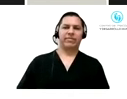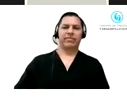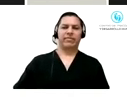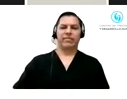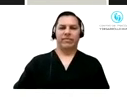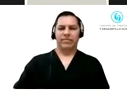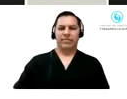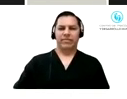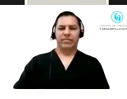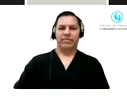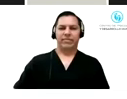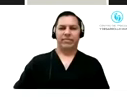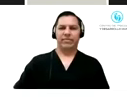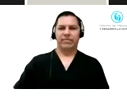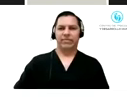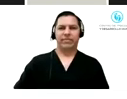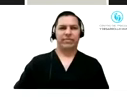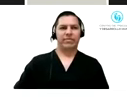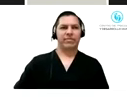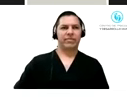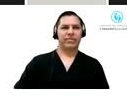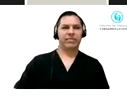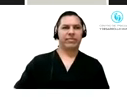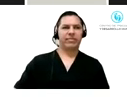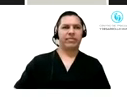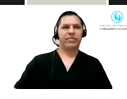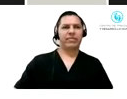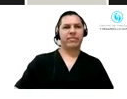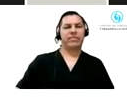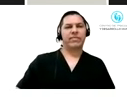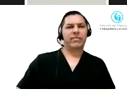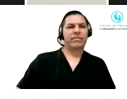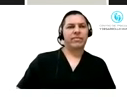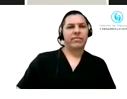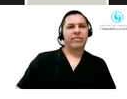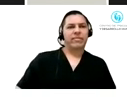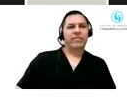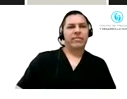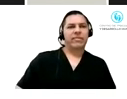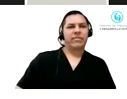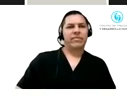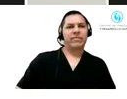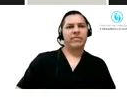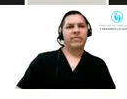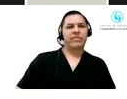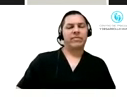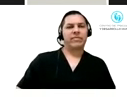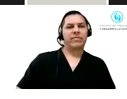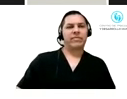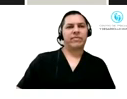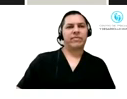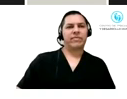pero si alguien tenía alguna otra duda o comentario, sino invitarlos